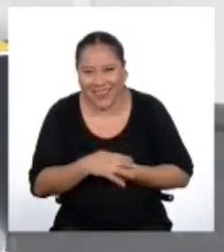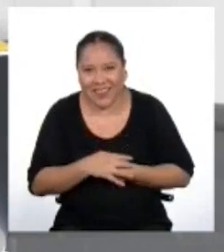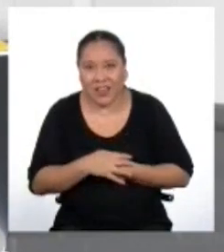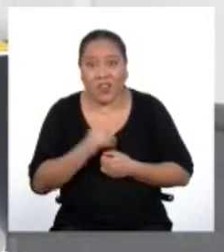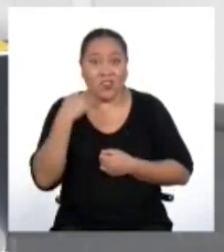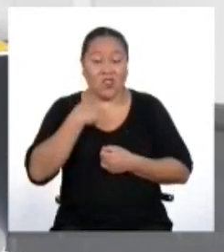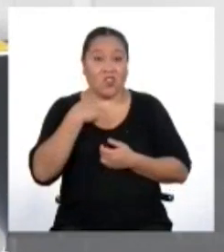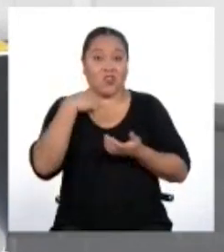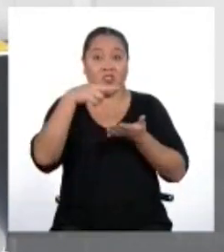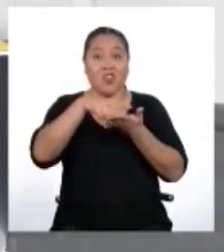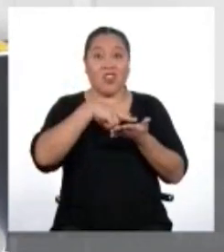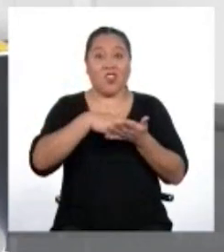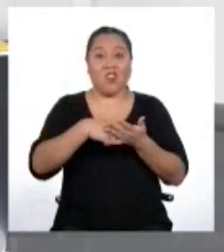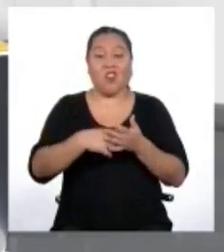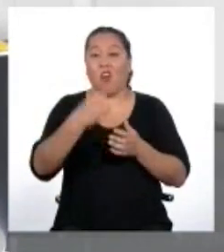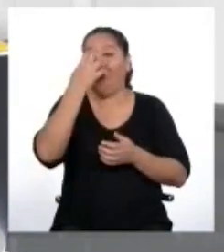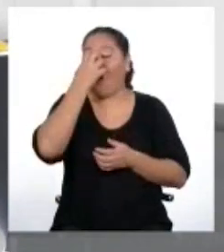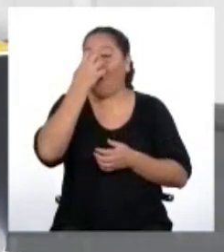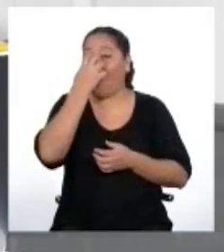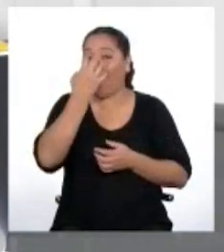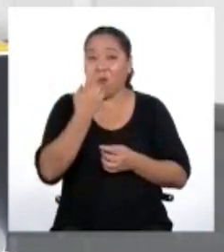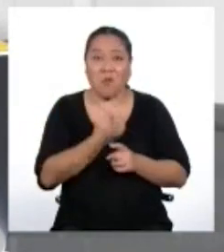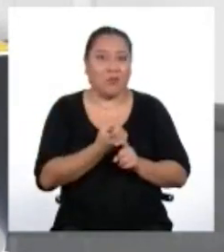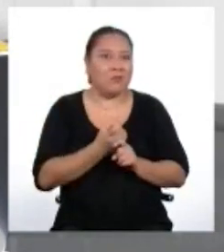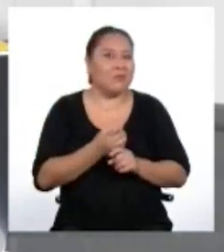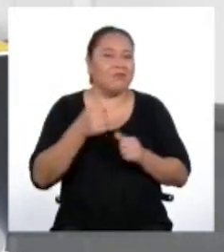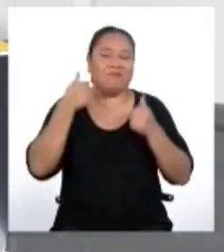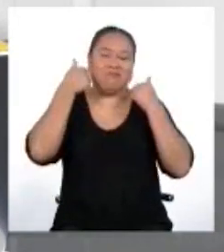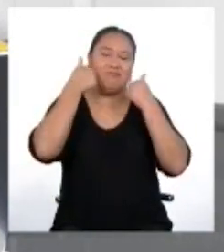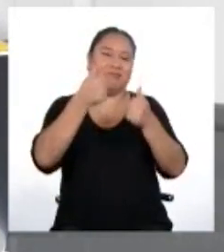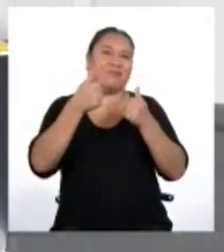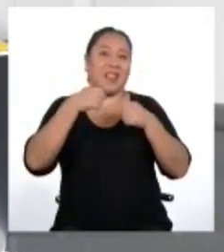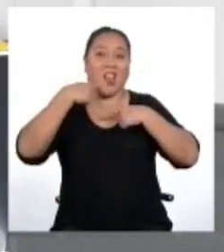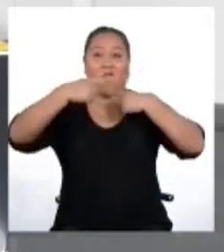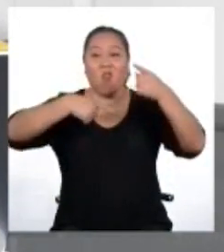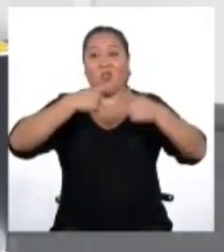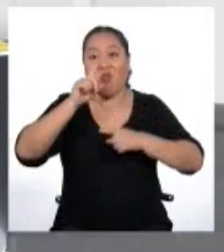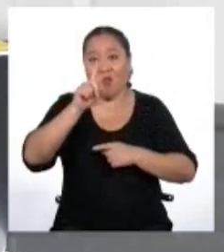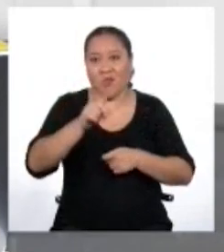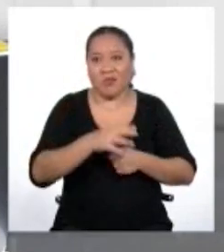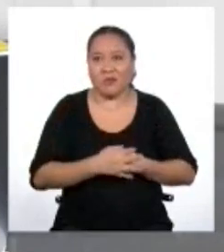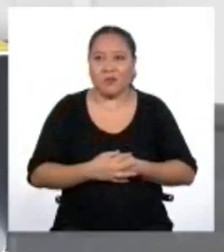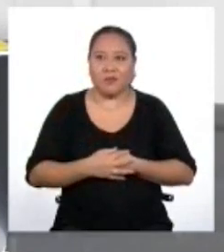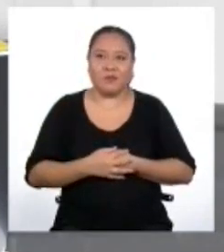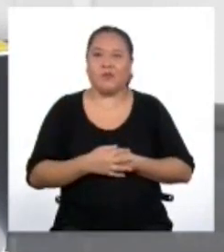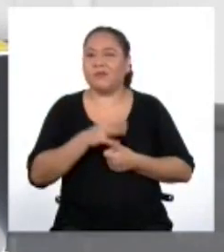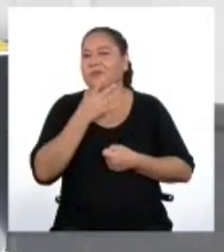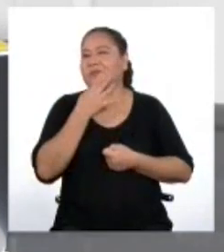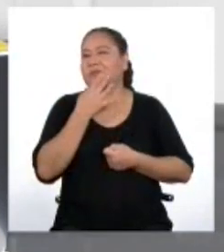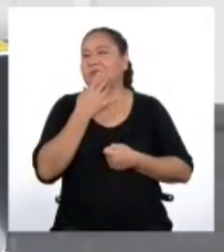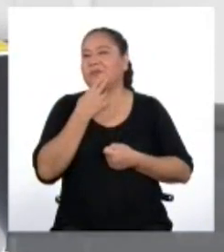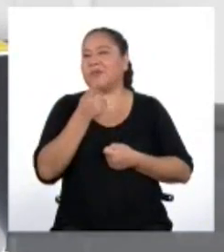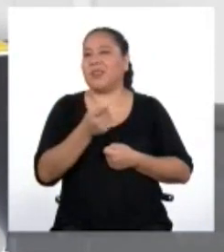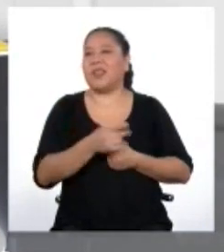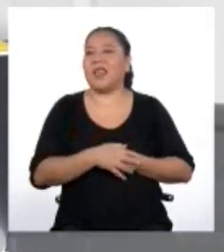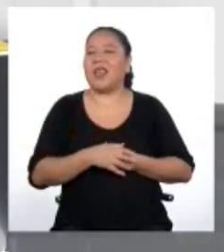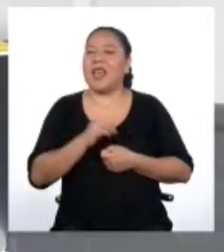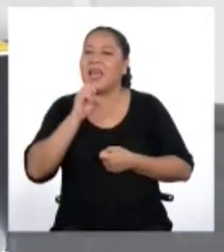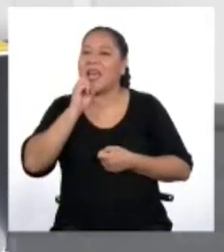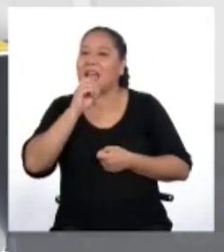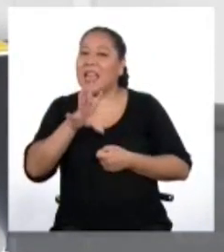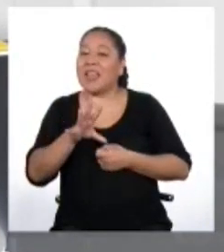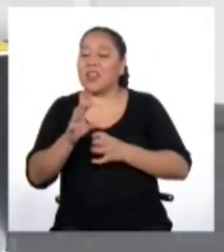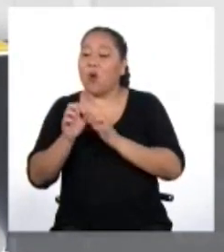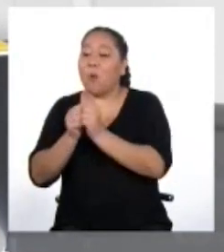Estoy leyendo unos chistes que están geniales. Les cuento uno como para amenizar la tarde. A ver, ¿qué le dice un pan a